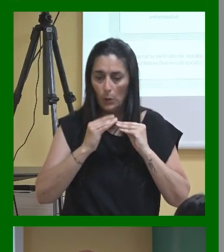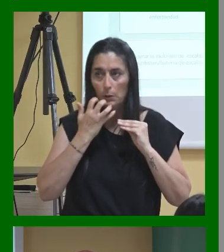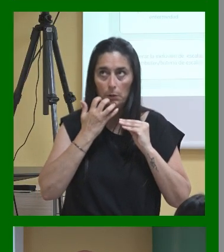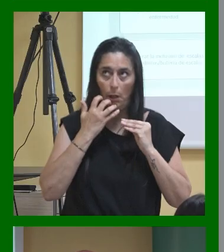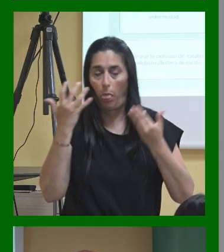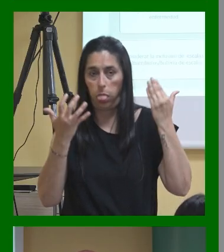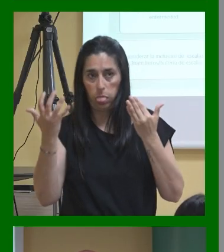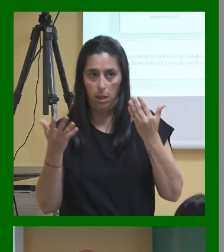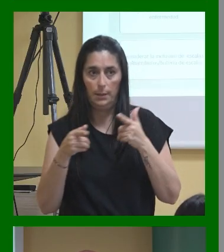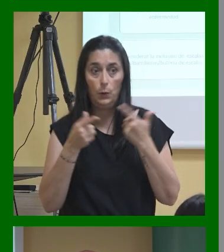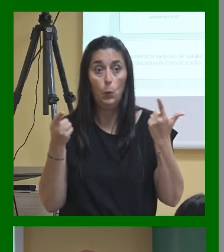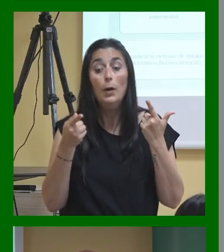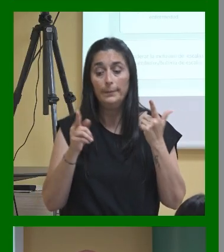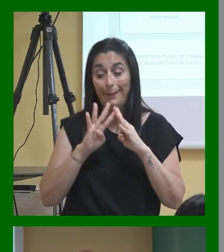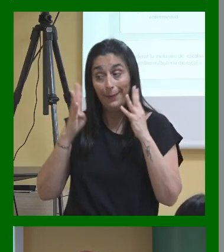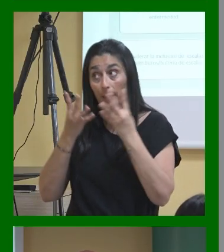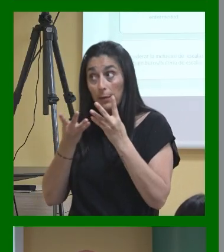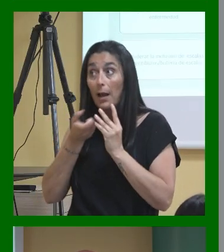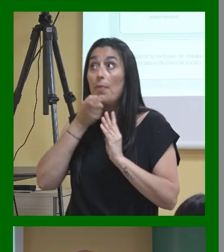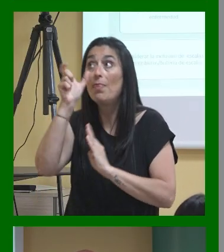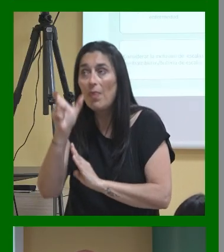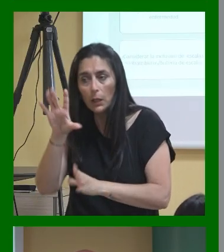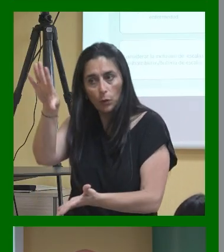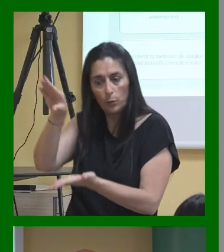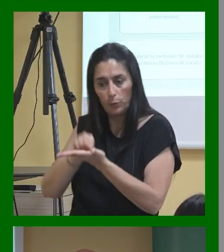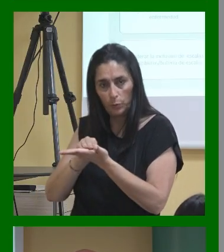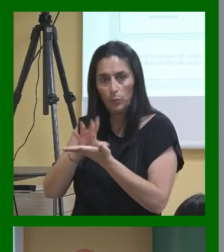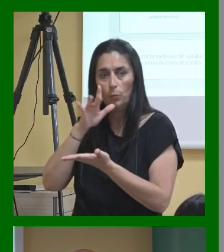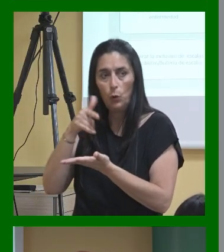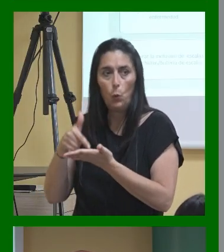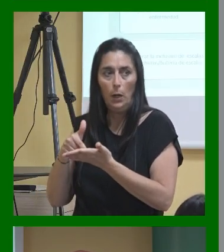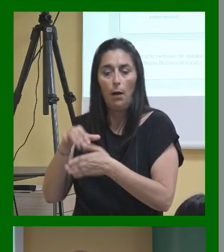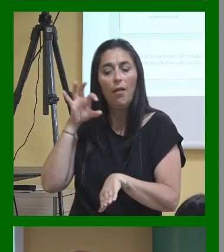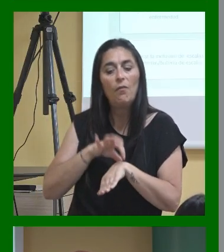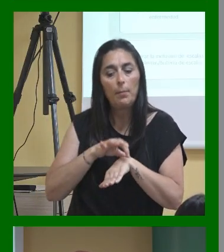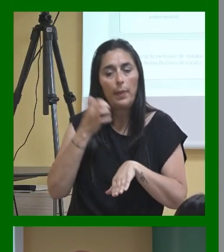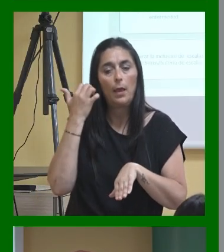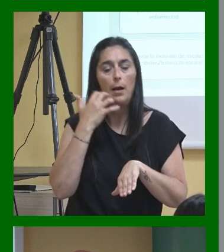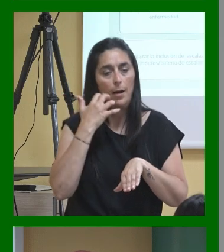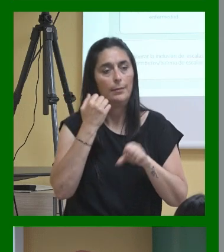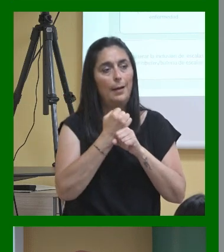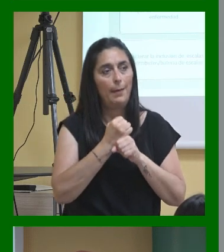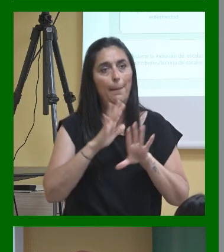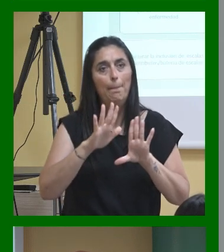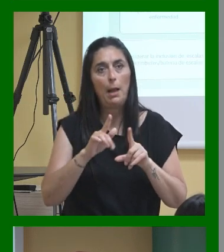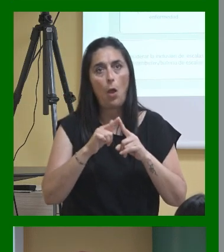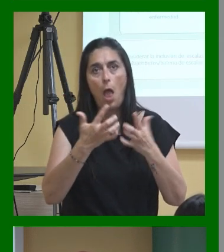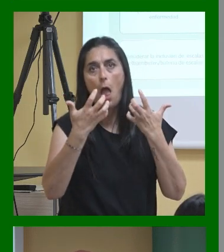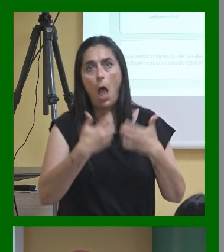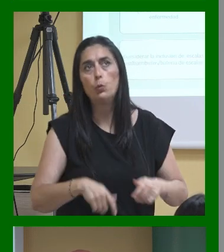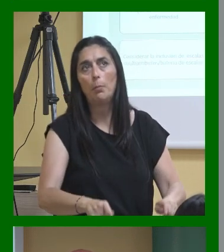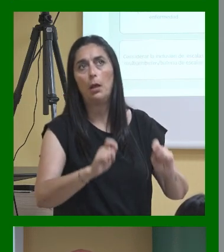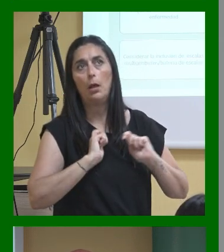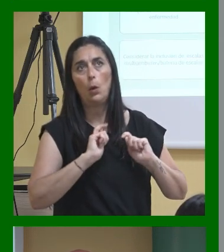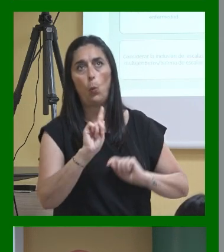se puede recoger los datos vía internet, que está bien porque trabajamos con enfermedades raras, pero eso no nos permite saber si realmente está